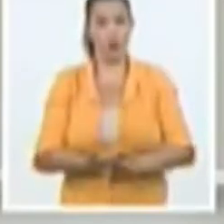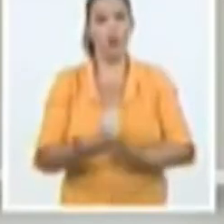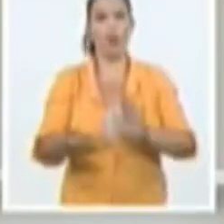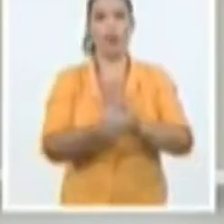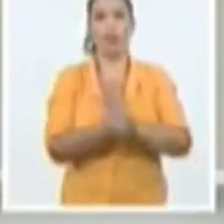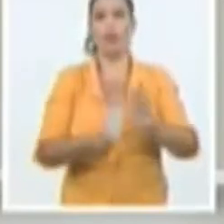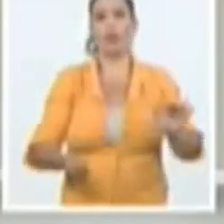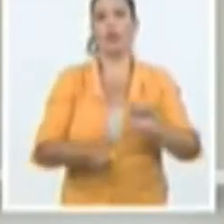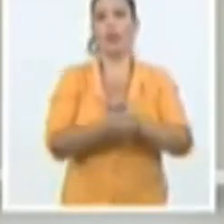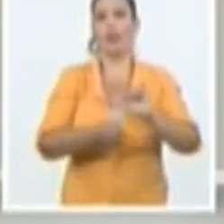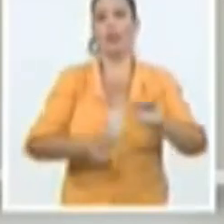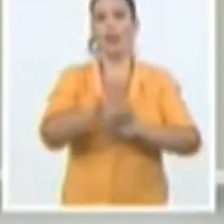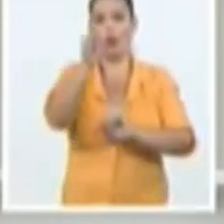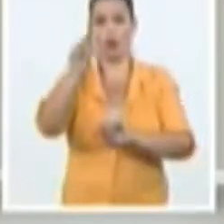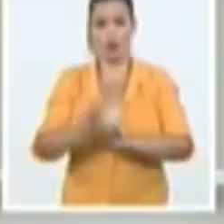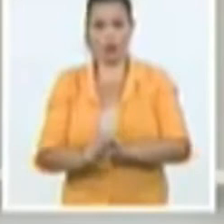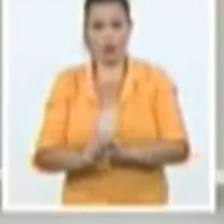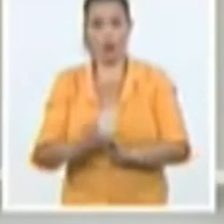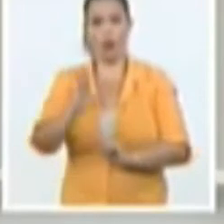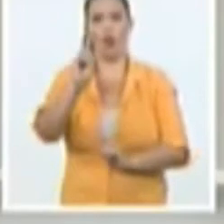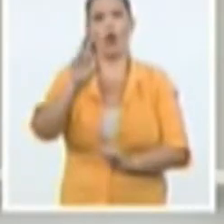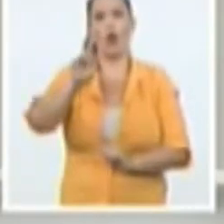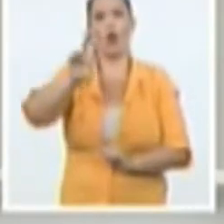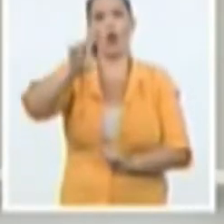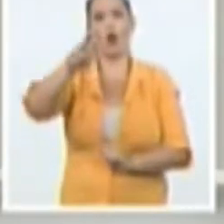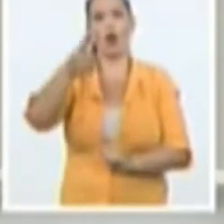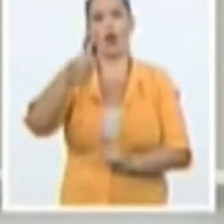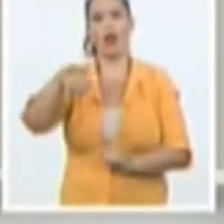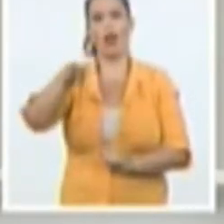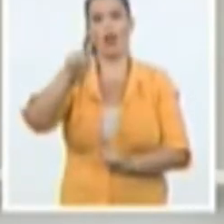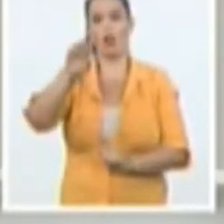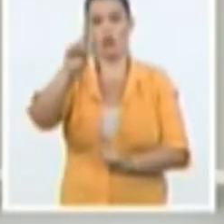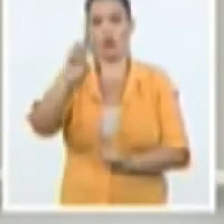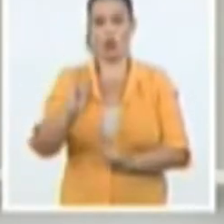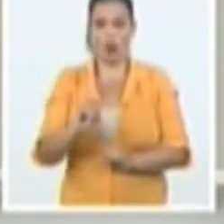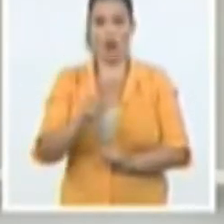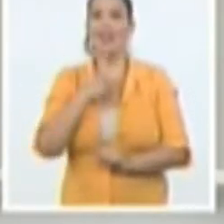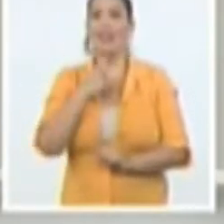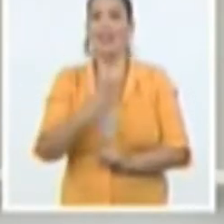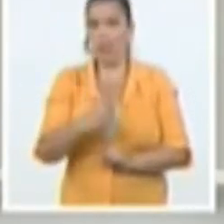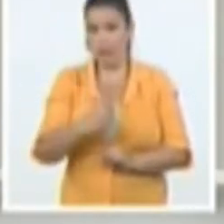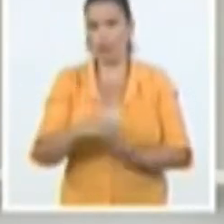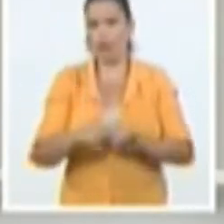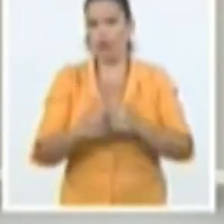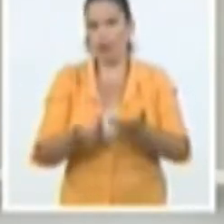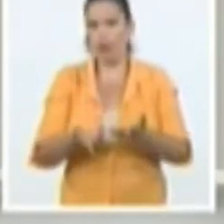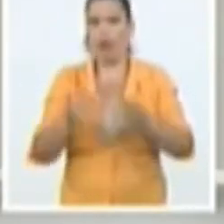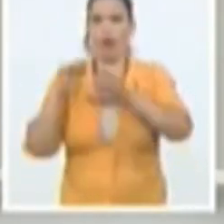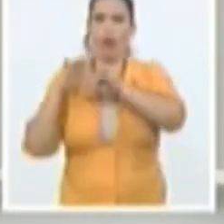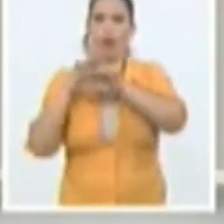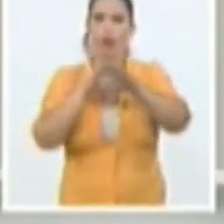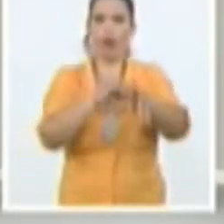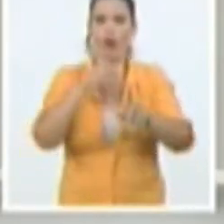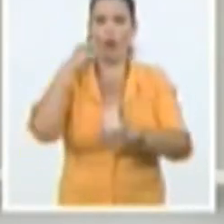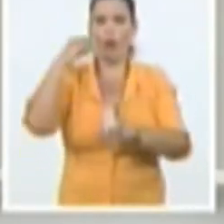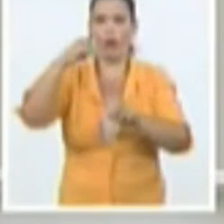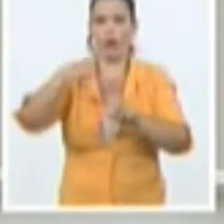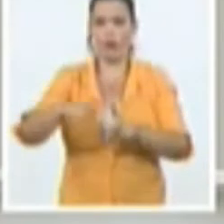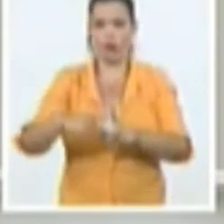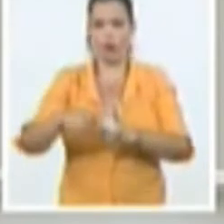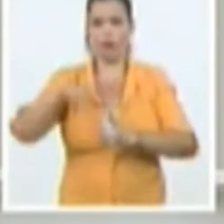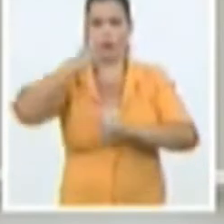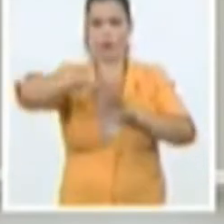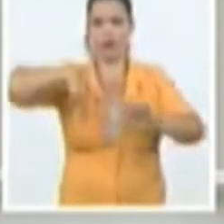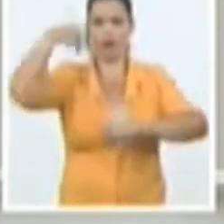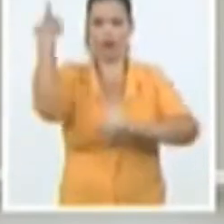Orlando Gutiérrez Boronat, quien ha declarado que esta acción servirá para derrocar al régimen. Este